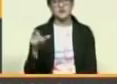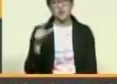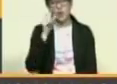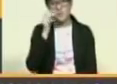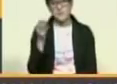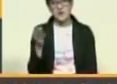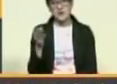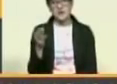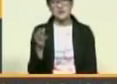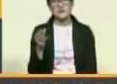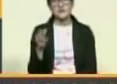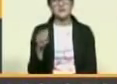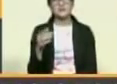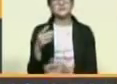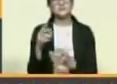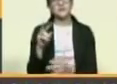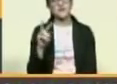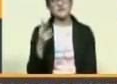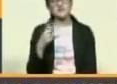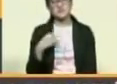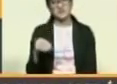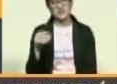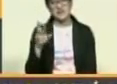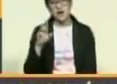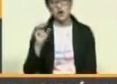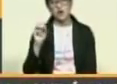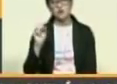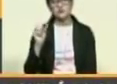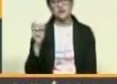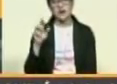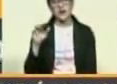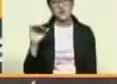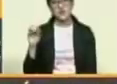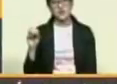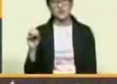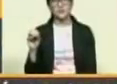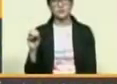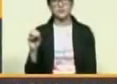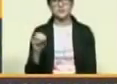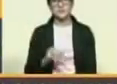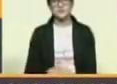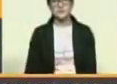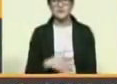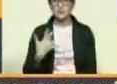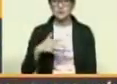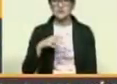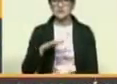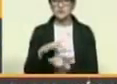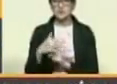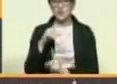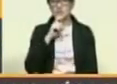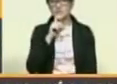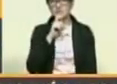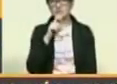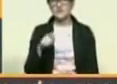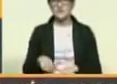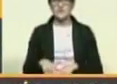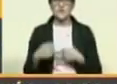la vicepresidenta Rosario Murillo. Están enfrentando una emboscada